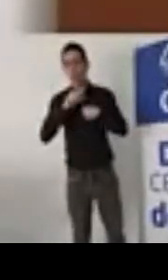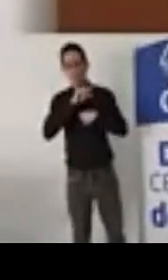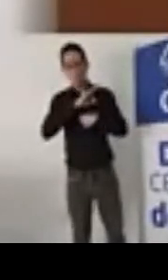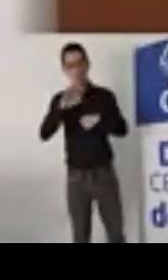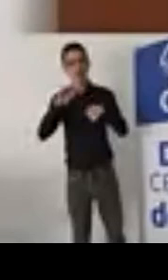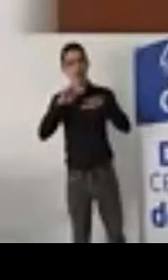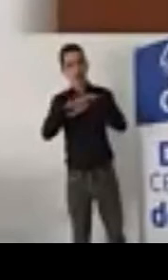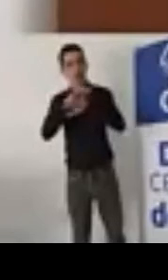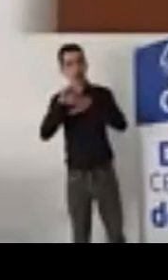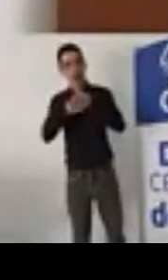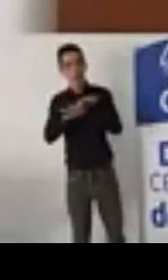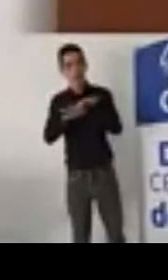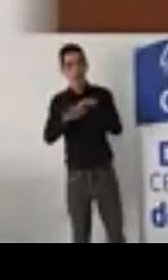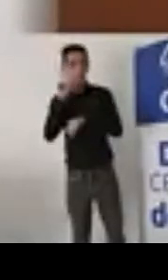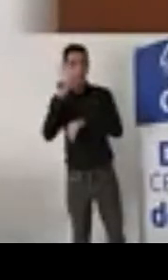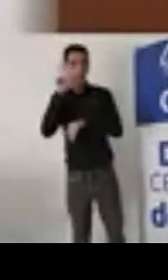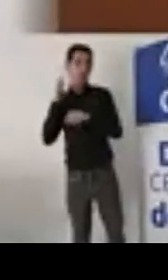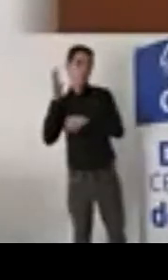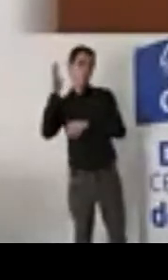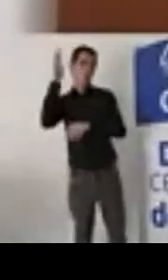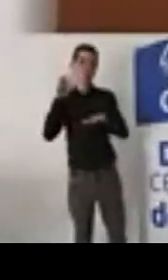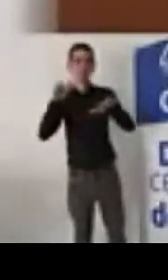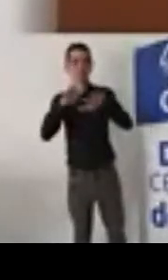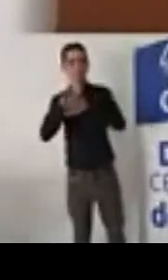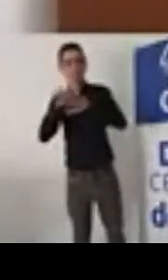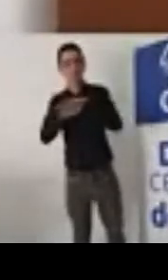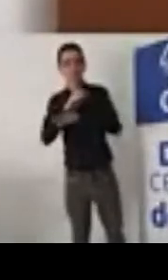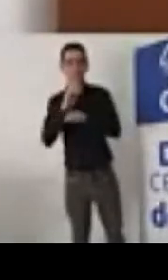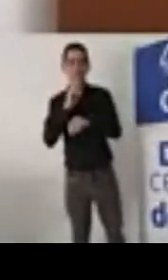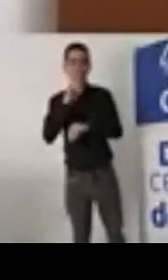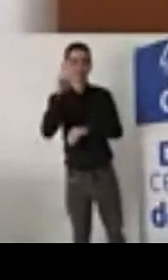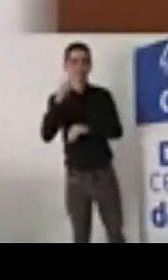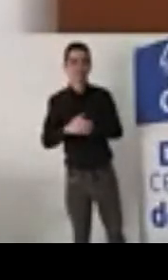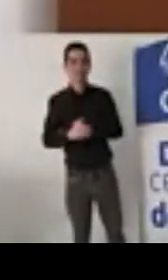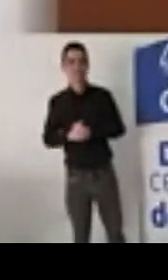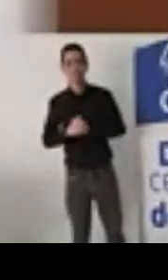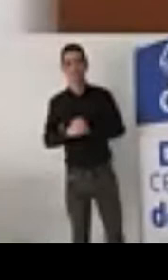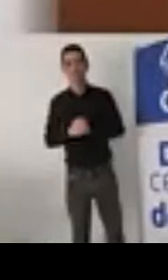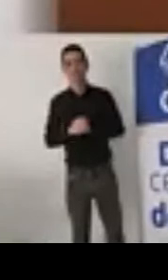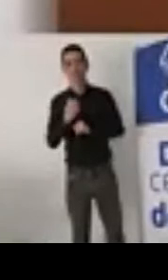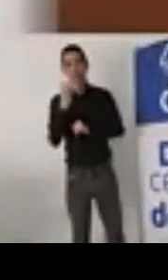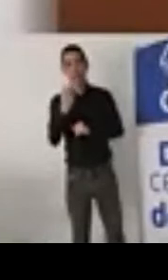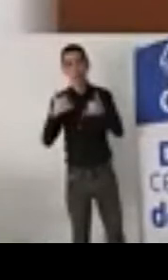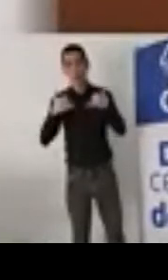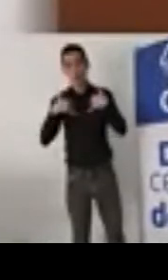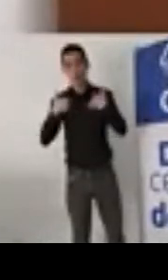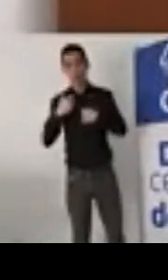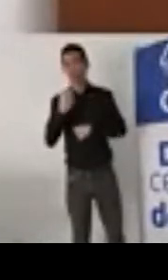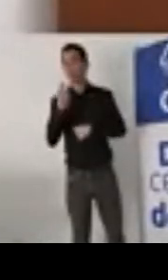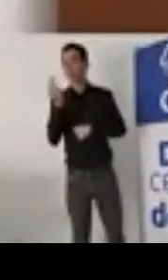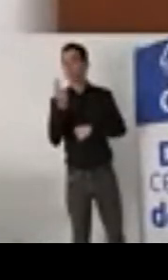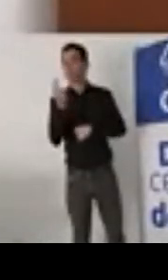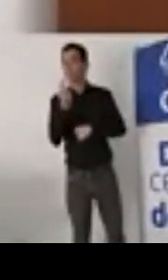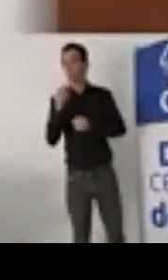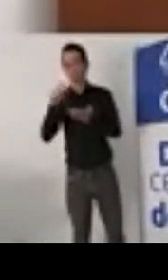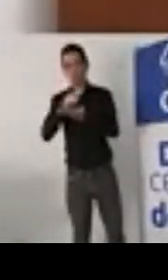ya en la creación de las políticas públicas siempre con una metodología participante, ¿no? Para